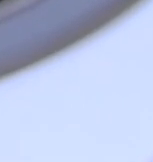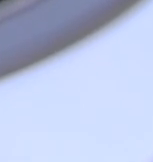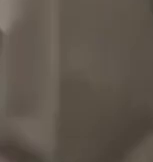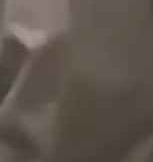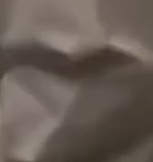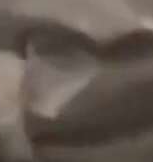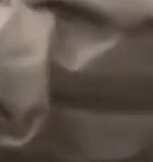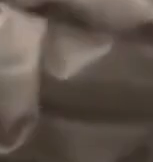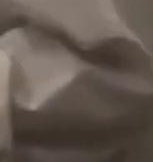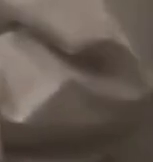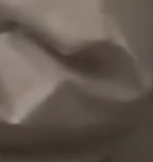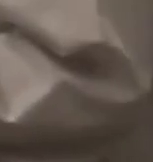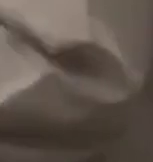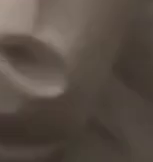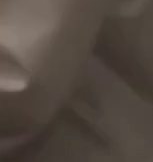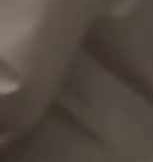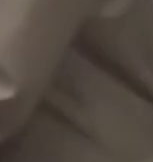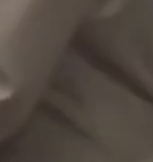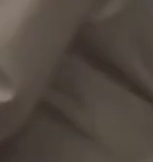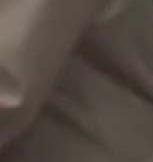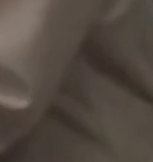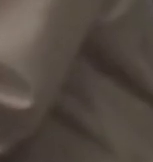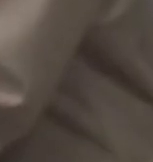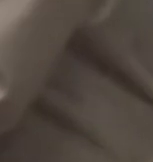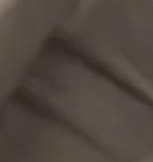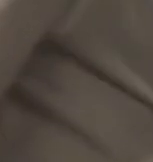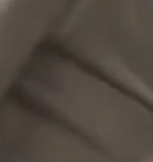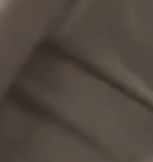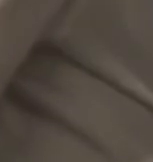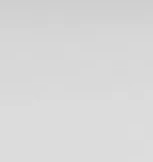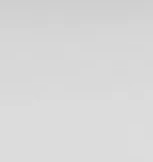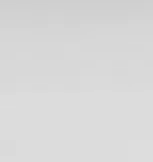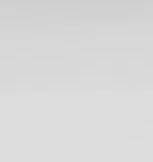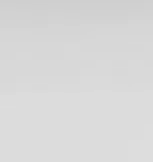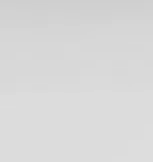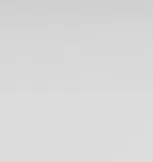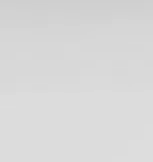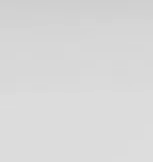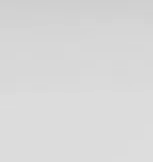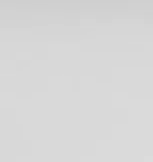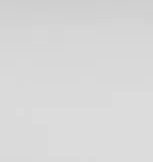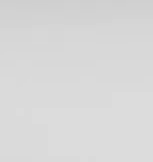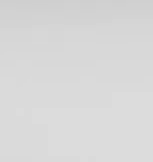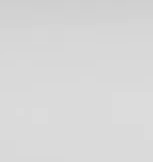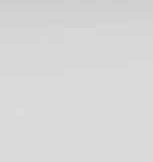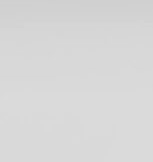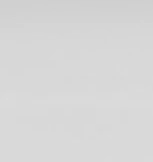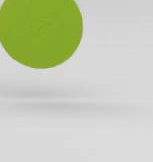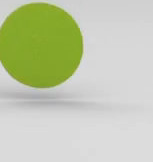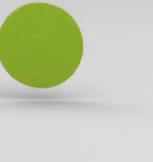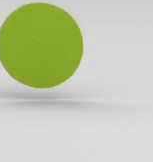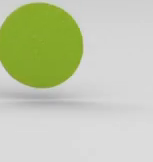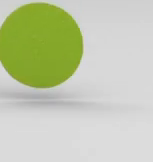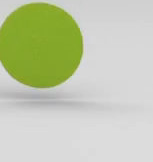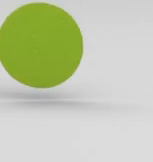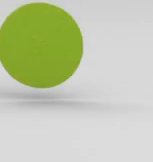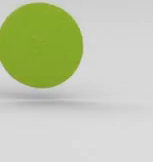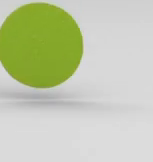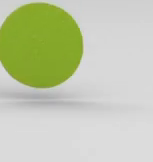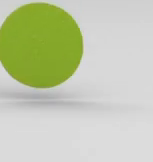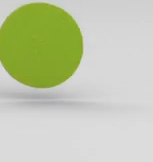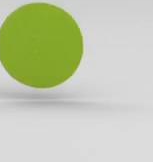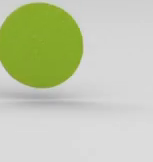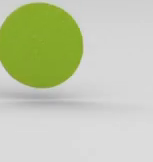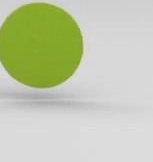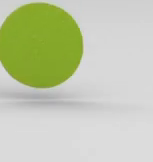tema con especialistas de las universidades que conforman esta iniciativa hoy nos acompañan doctor andrés gatica